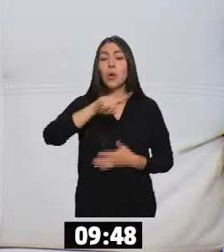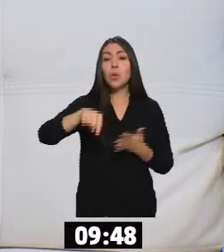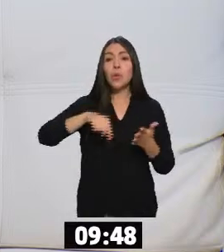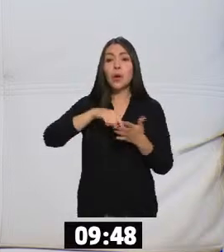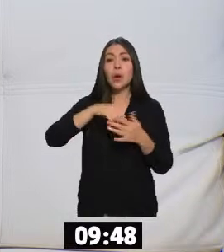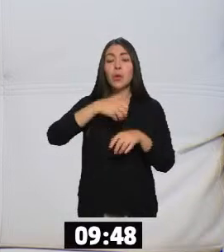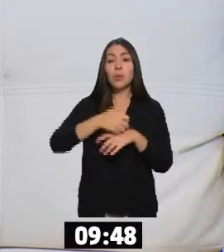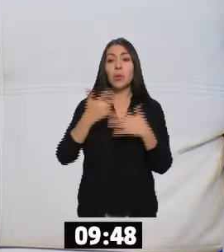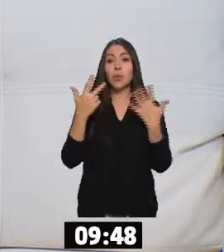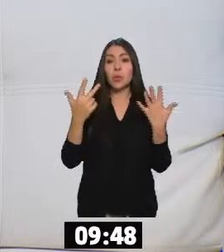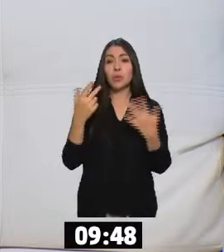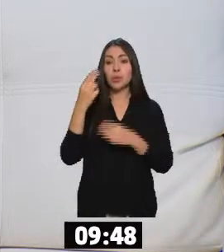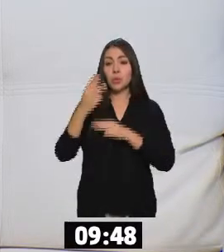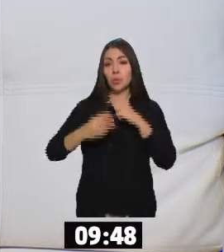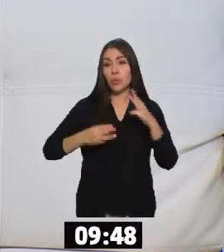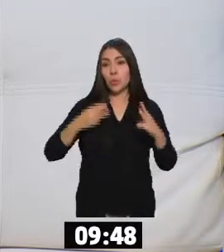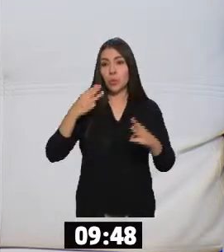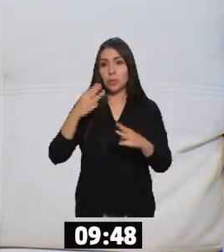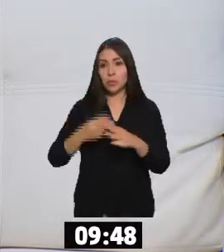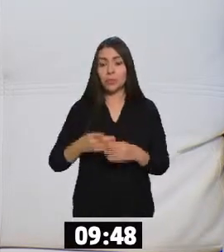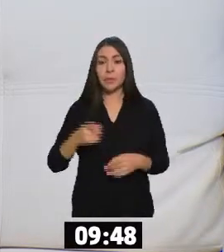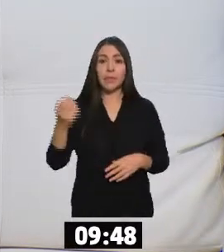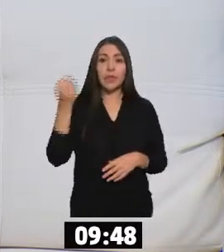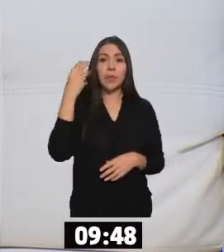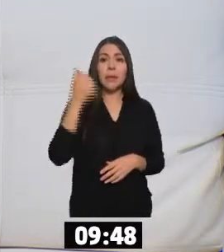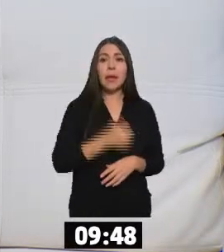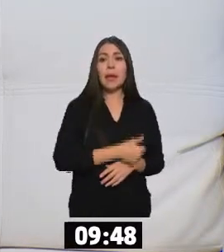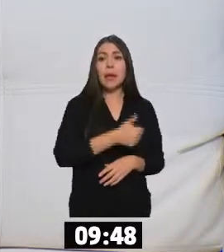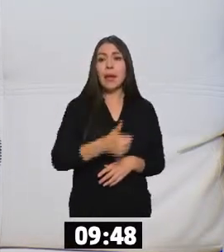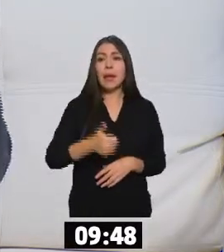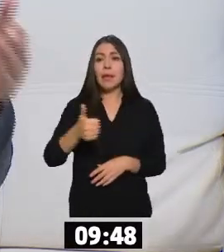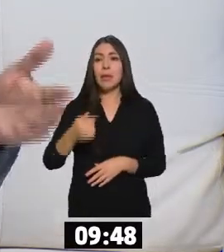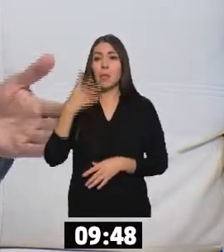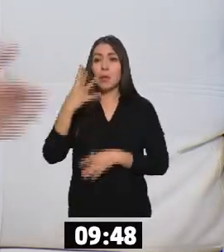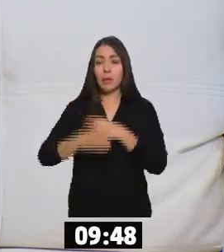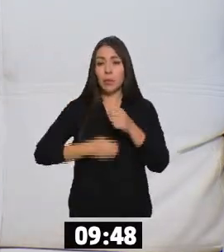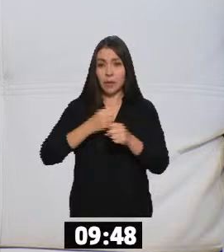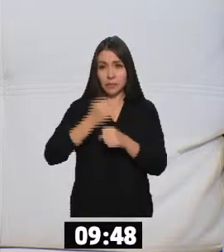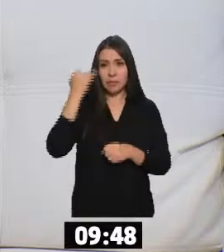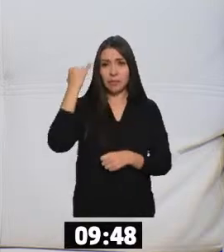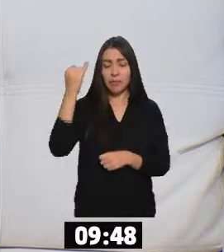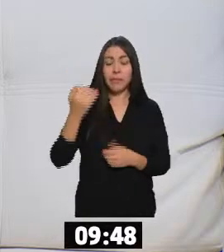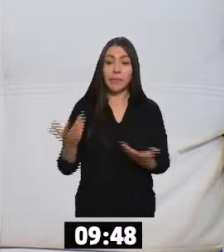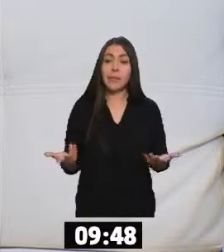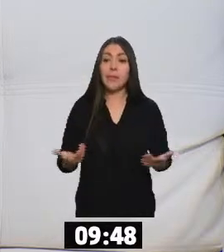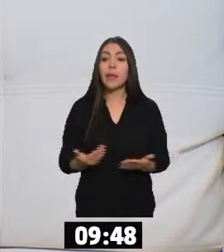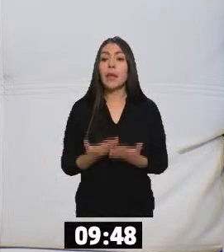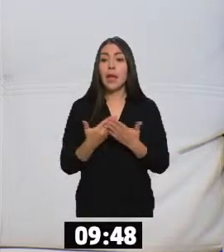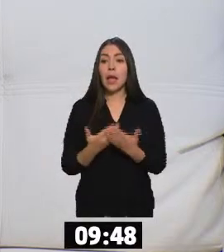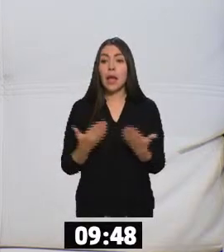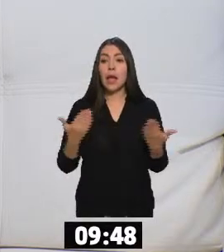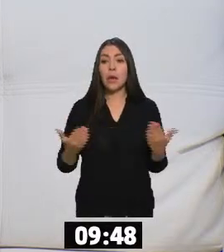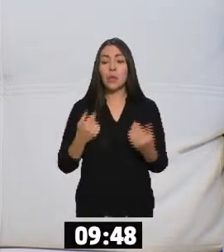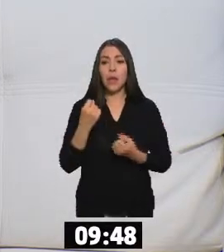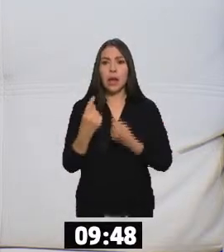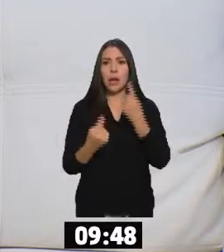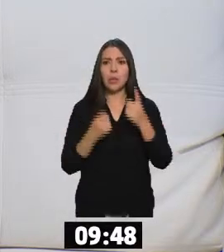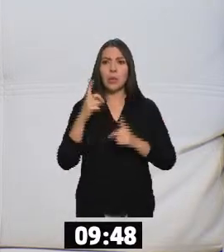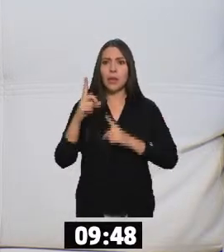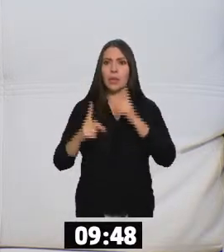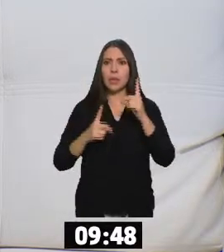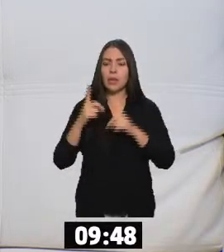mundial en un evento que se hace cada 4 años, ¿no? Sí. Haciendo una emulación. Entonces ahora tenemos deportistas que han alcanzado